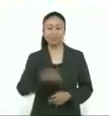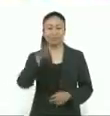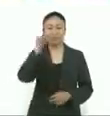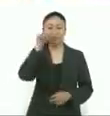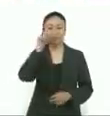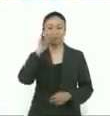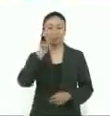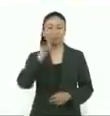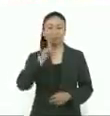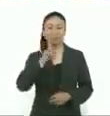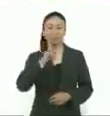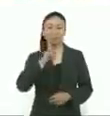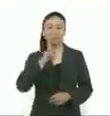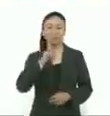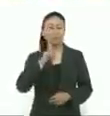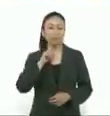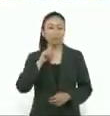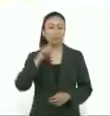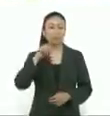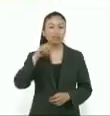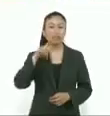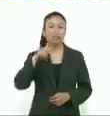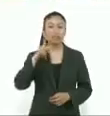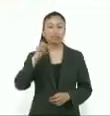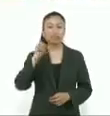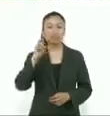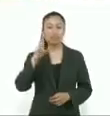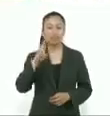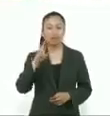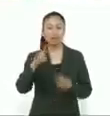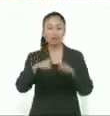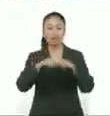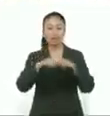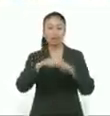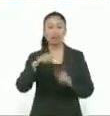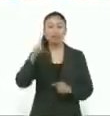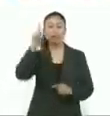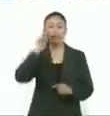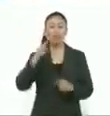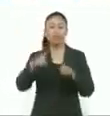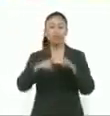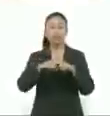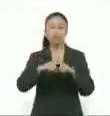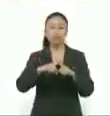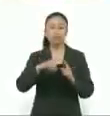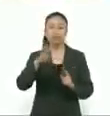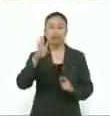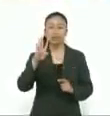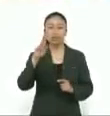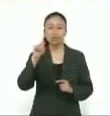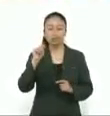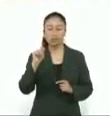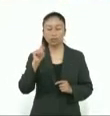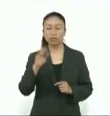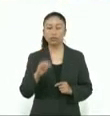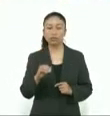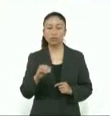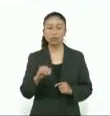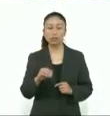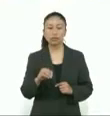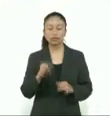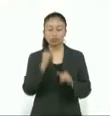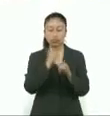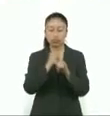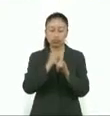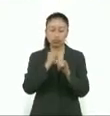Mujeres por la 4T. El por es la X en mayúscula. Y llenemos las redes de este